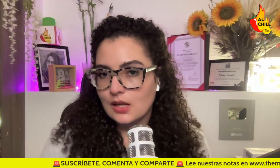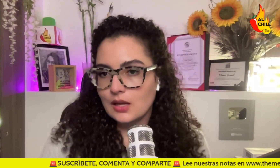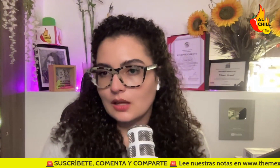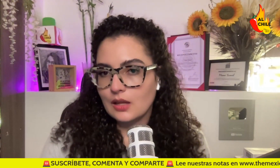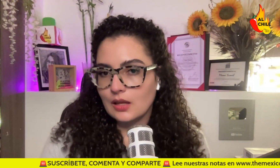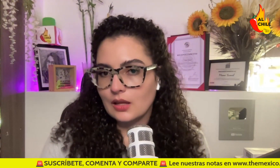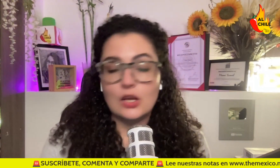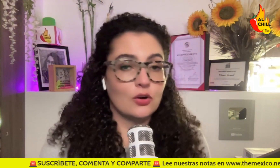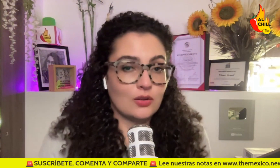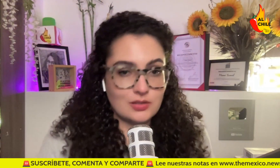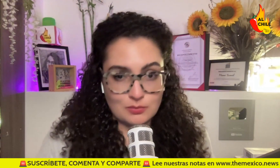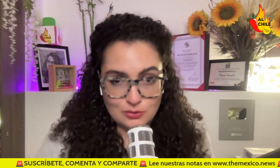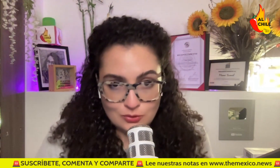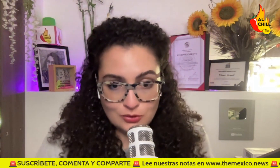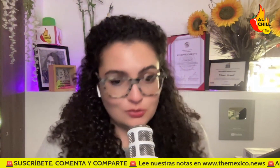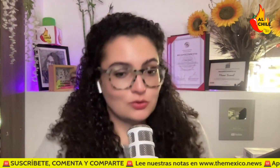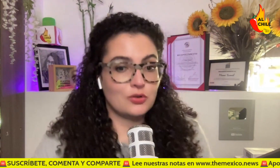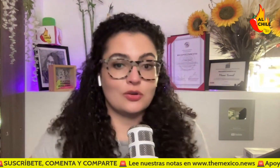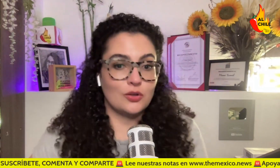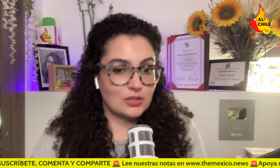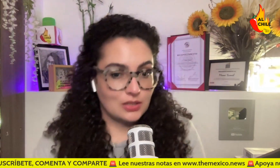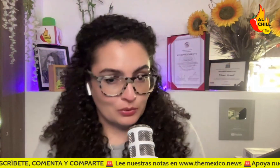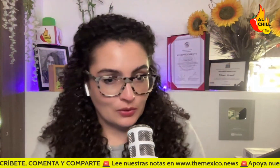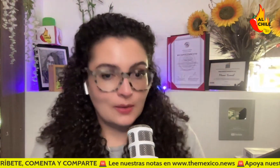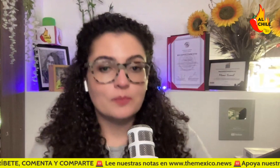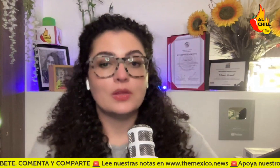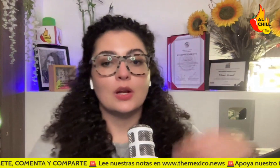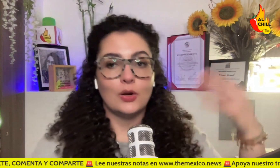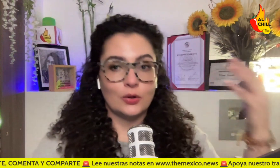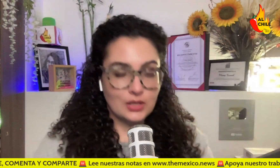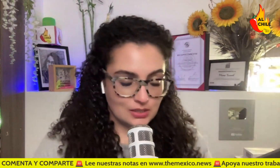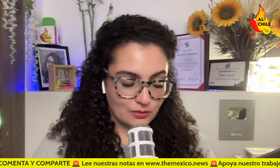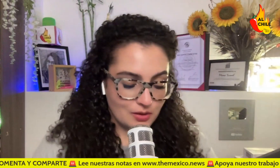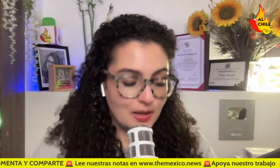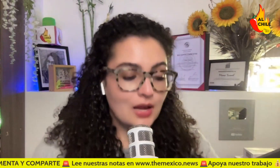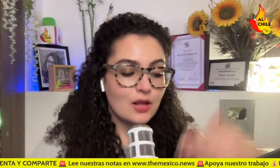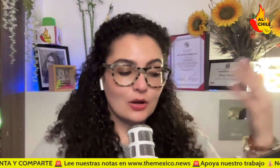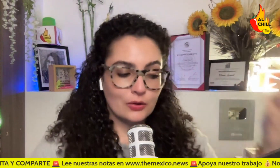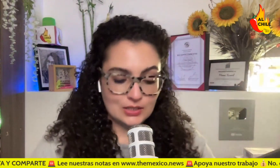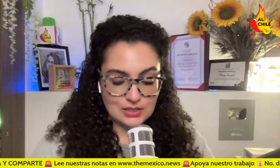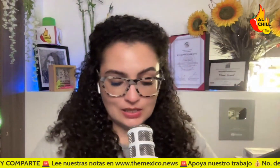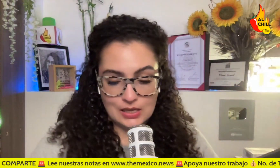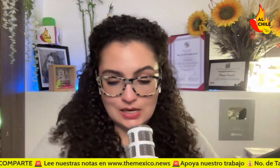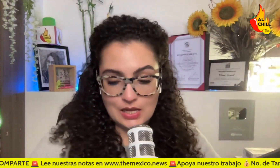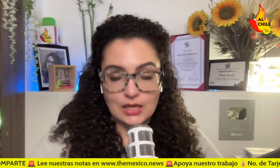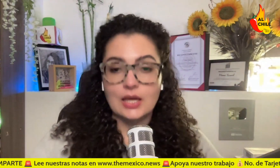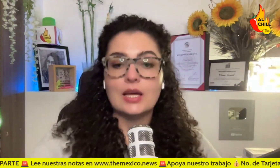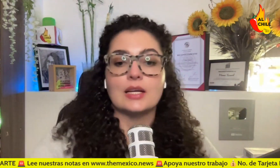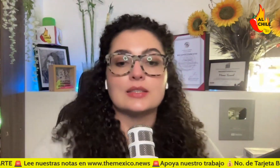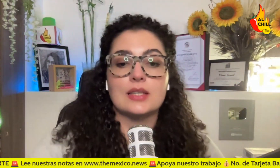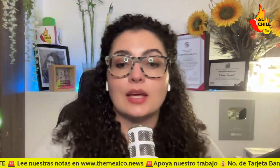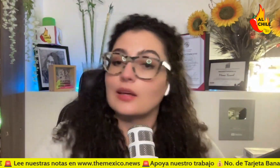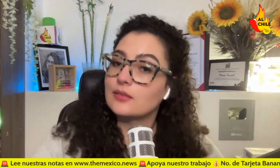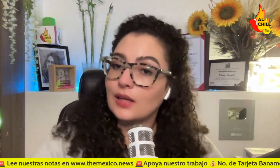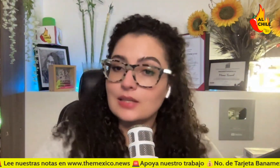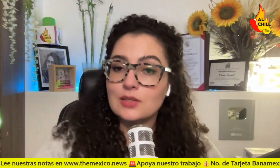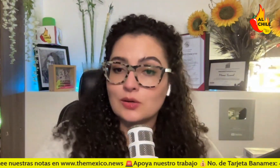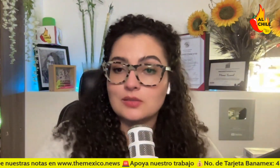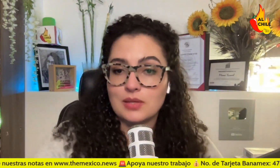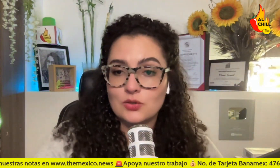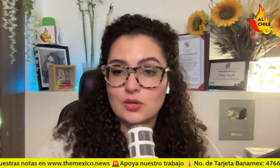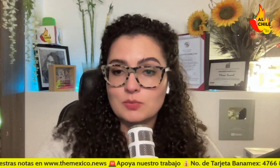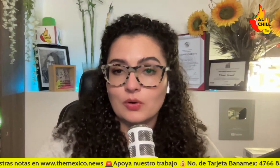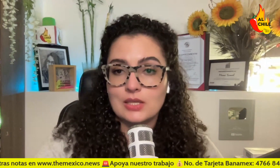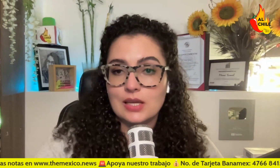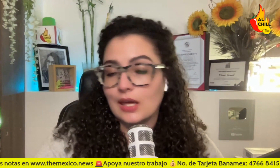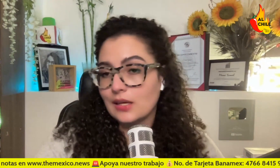diferencia. Y no lo decimos nosotros, no lo dice tampoco él. Lo dice el Coneval, lo dice el INEGI. Así que esas son